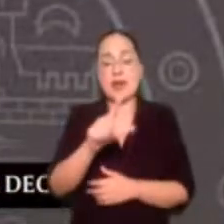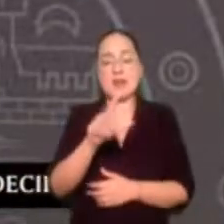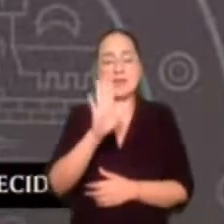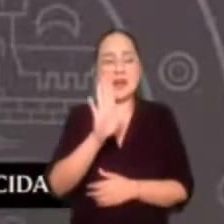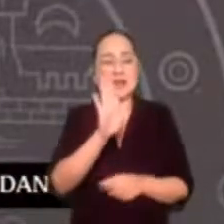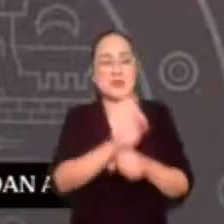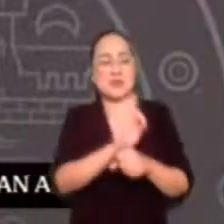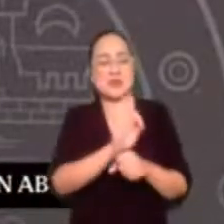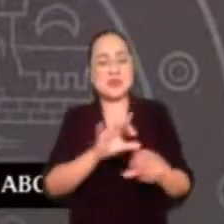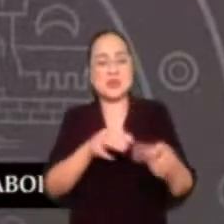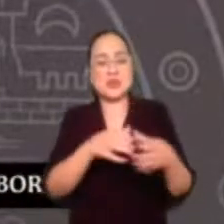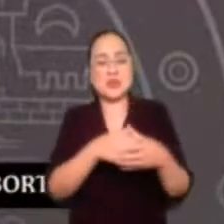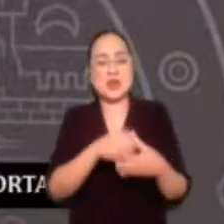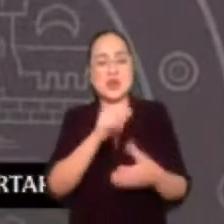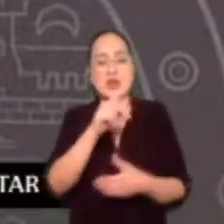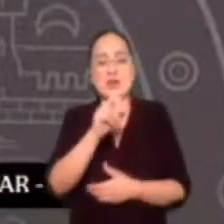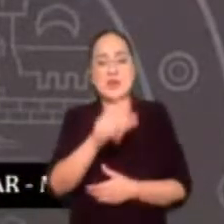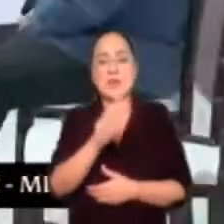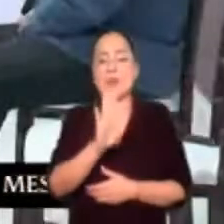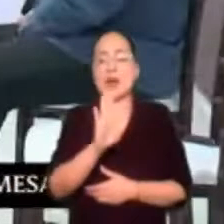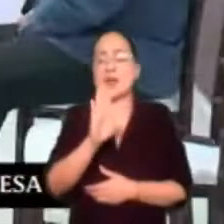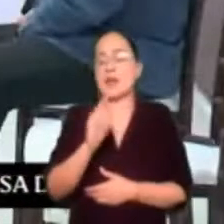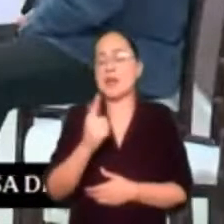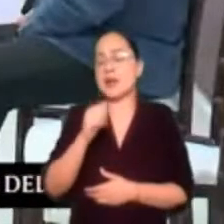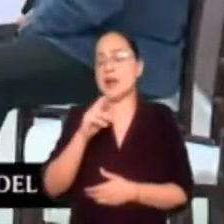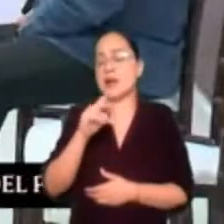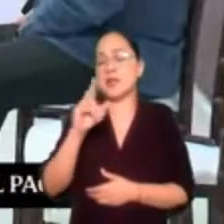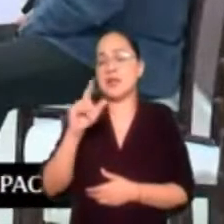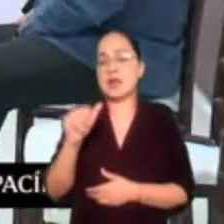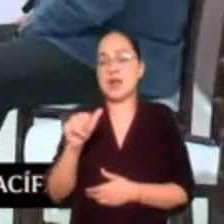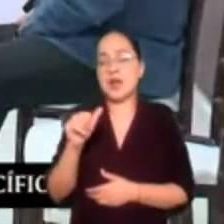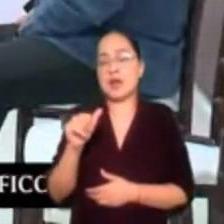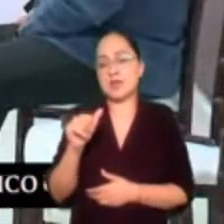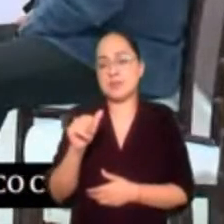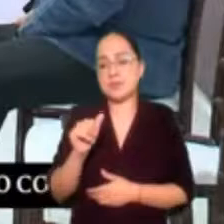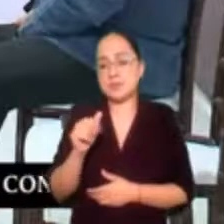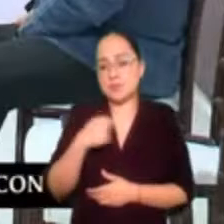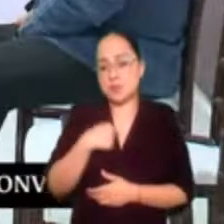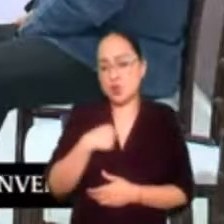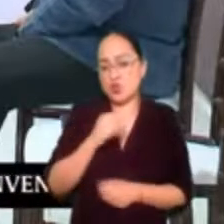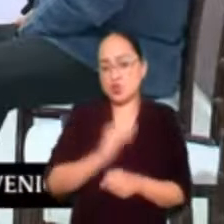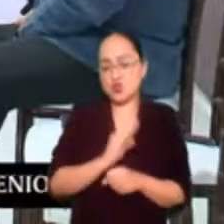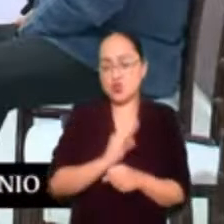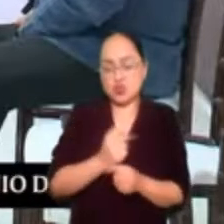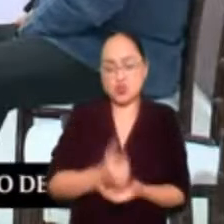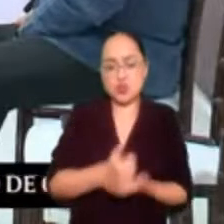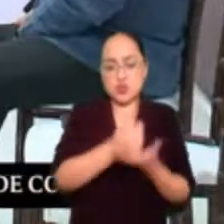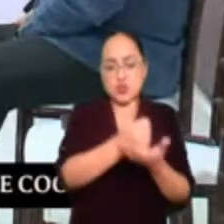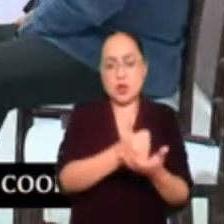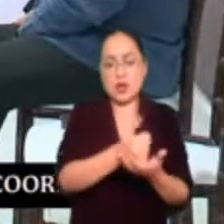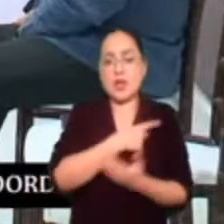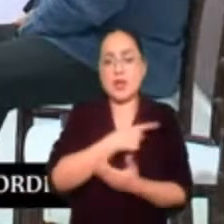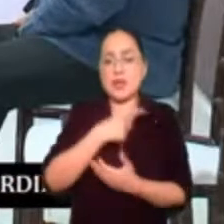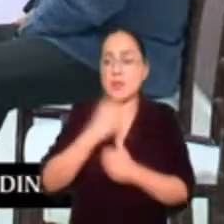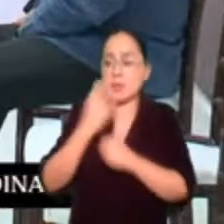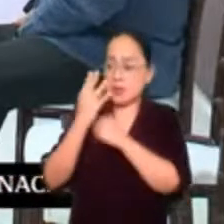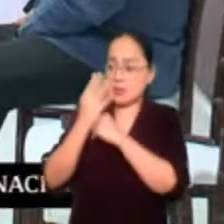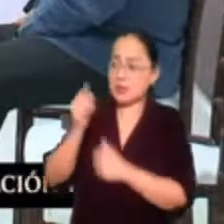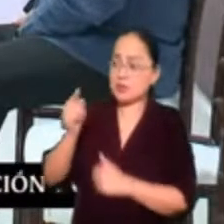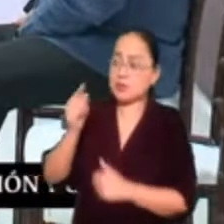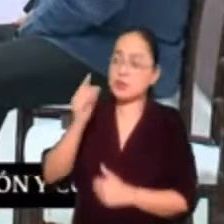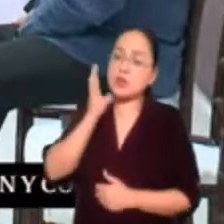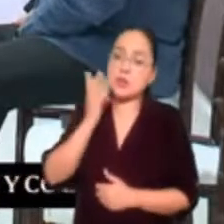Los bancos le llaman garantía, pero le llaman garantías líquidas, no sé qué cosa. Yo tendría que pedir autorización al Congreso, porque es una